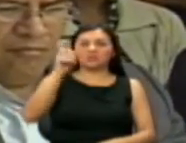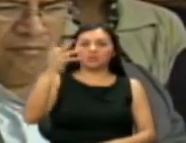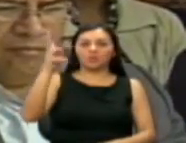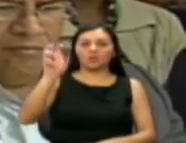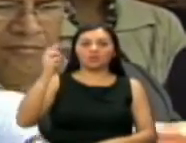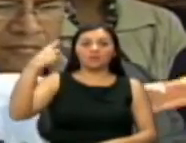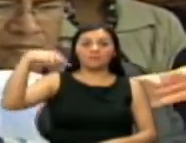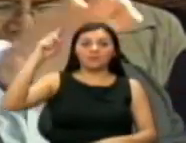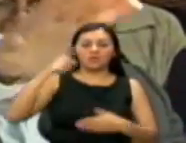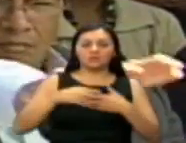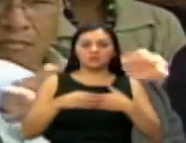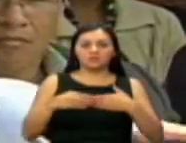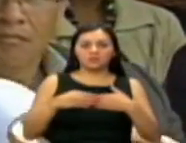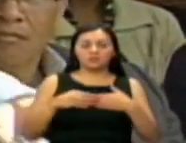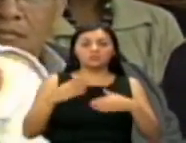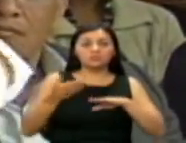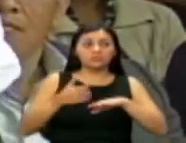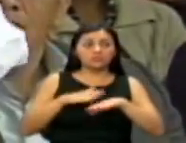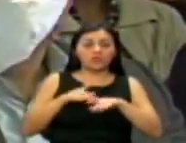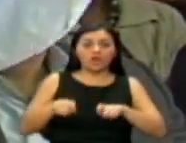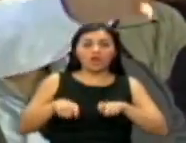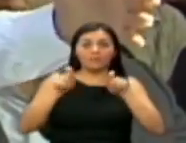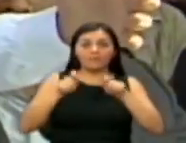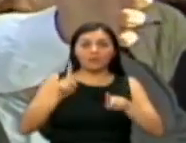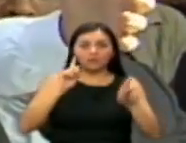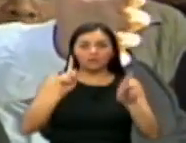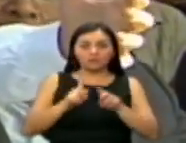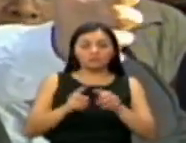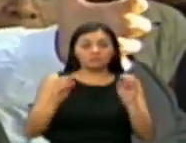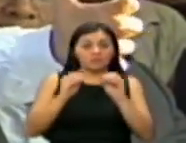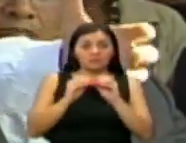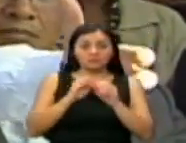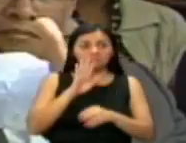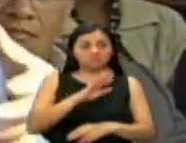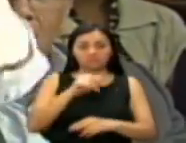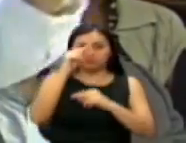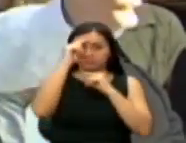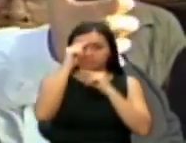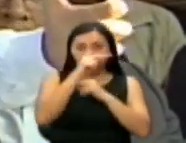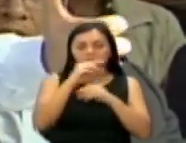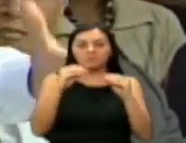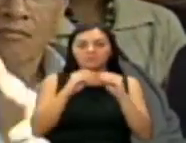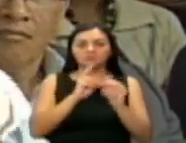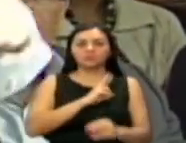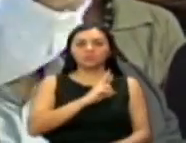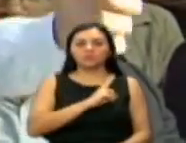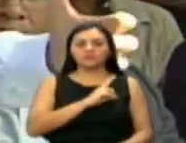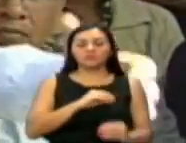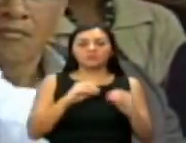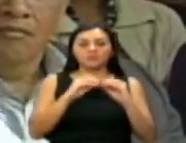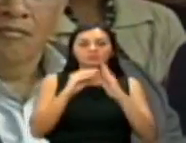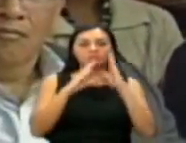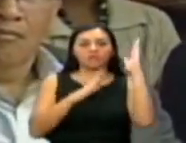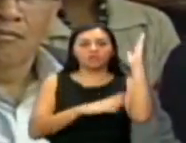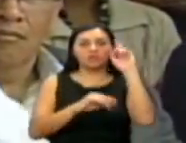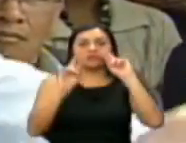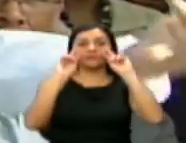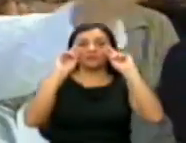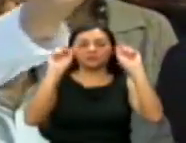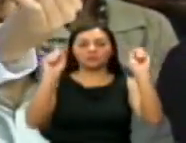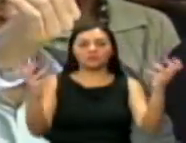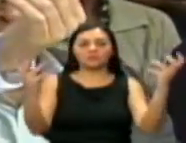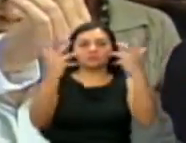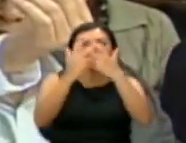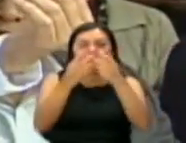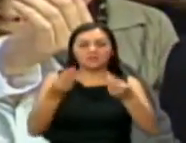$140 millones, ¿no? Solo en términos de convenios. Y eso obviamente por el prestigio que está teniendo la universidad y el proyecto para poder articular.